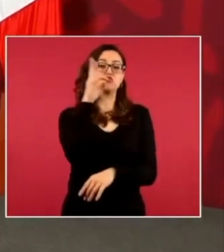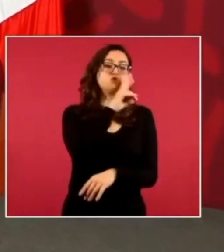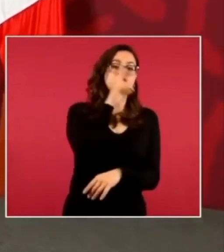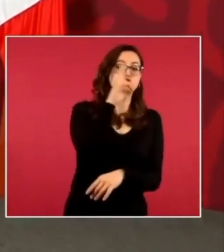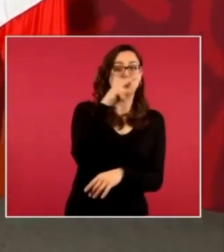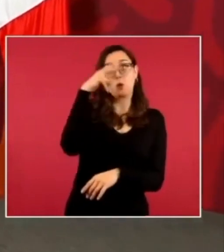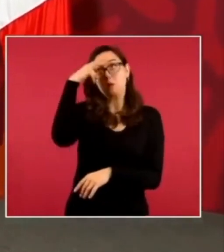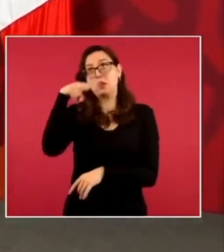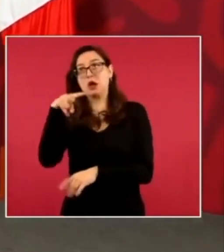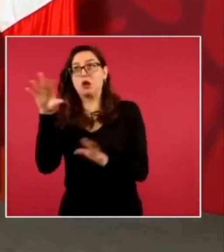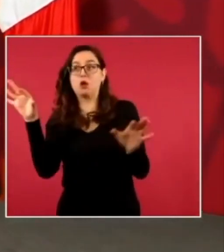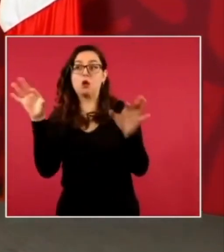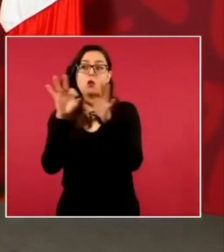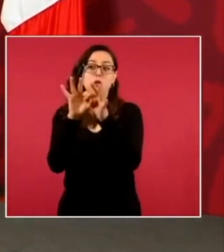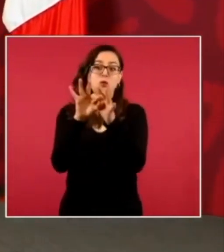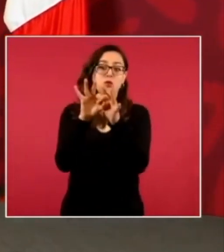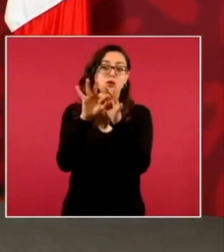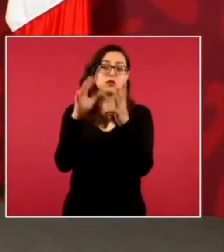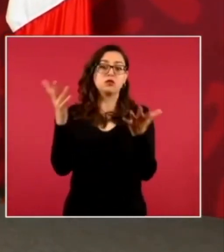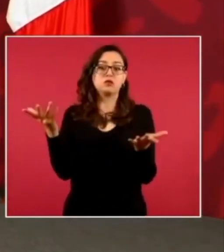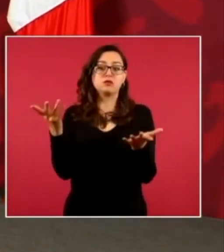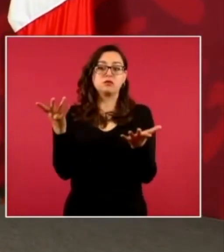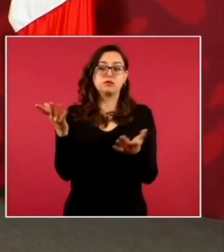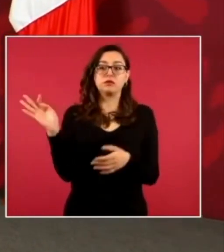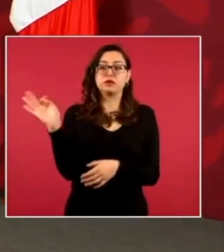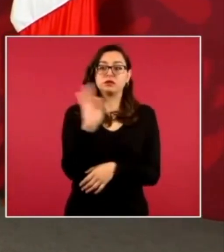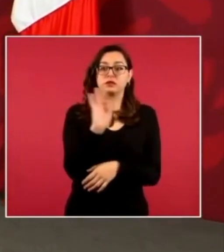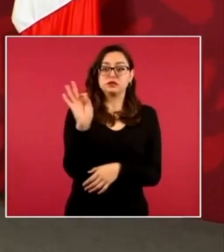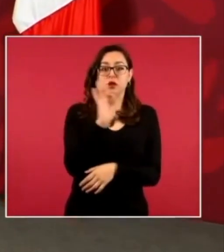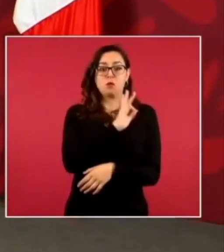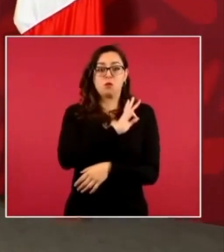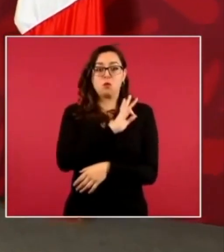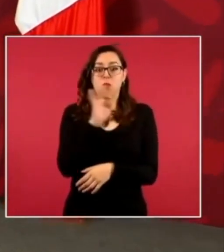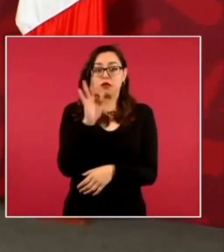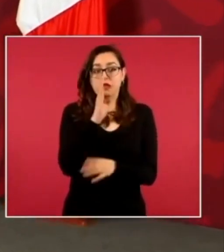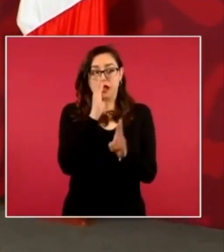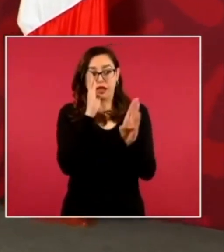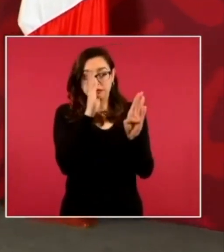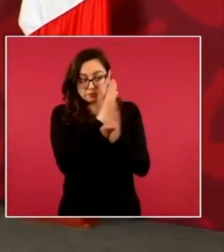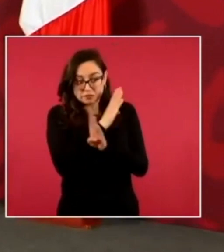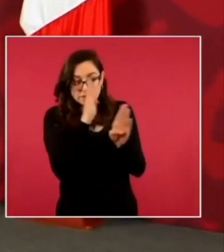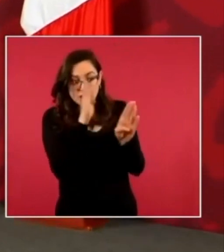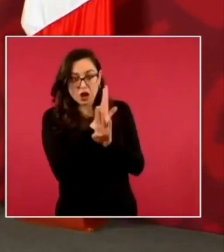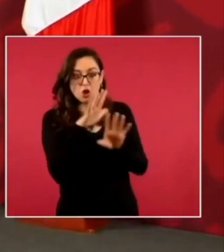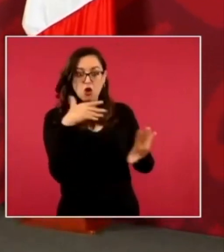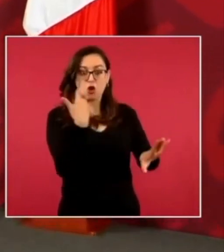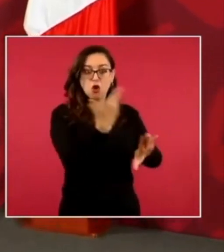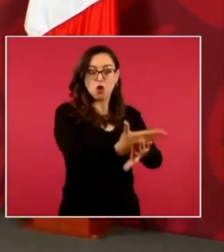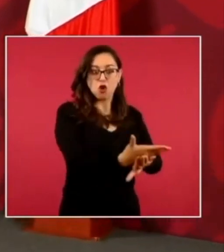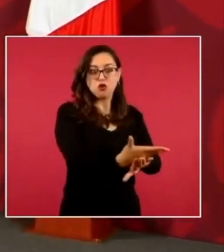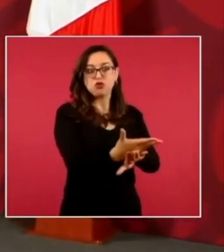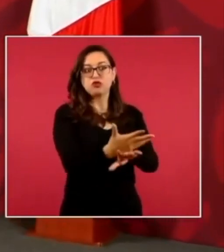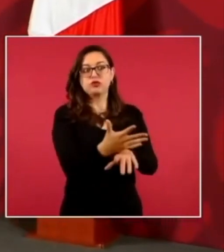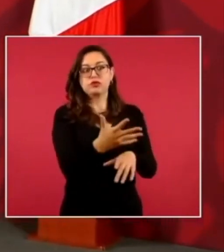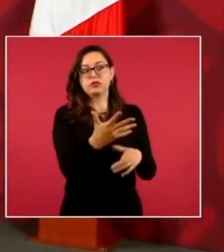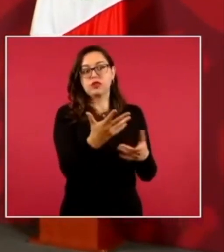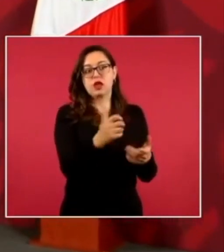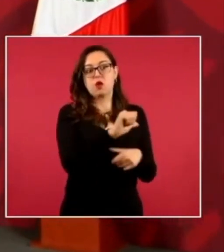rusos puedan ser utilizados para espiar el espacio